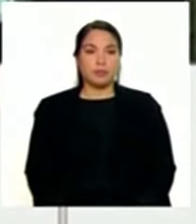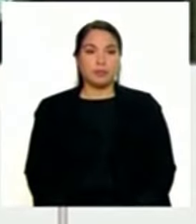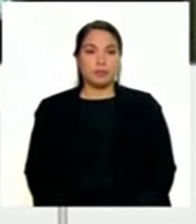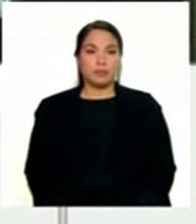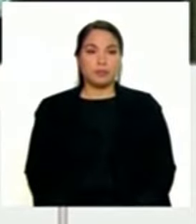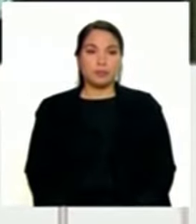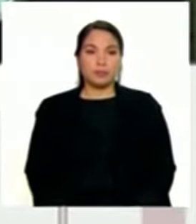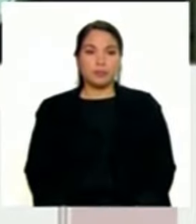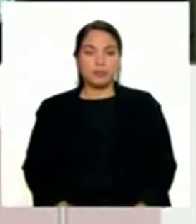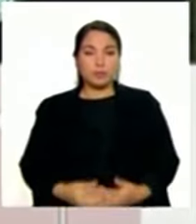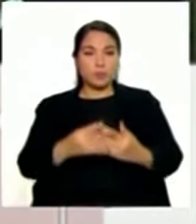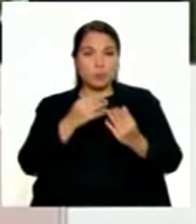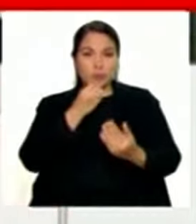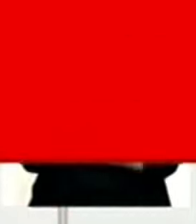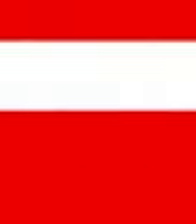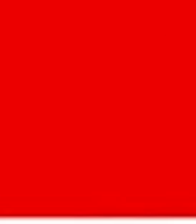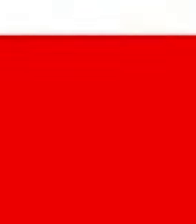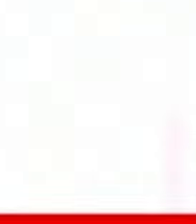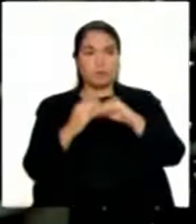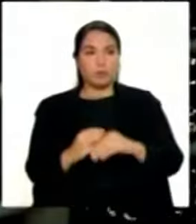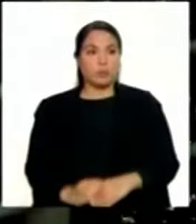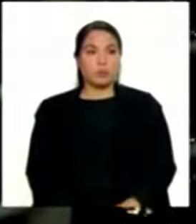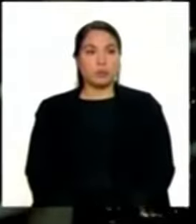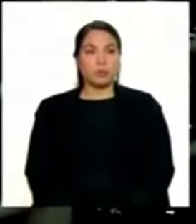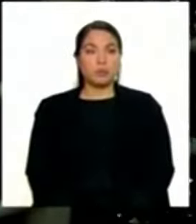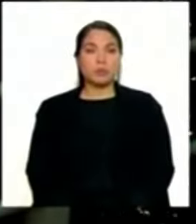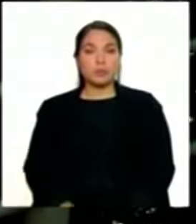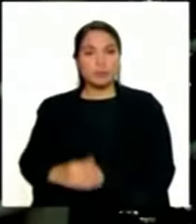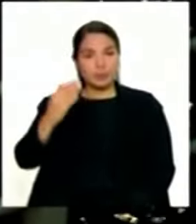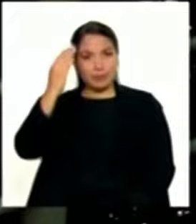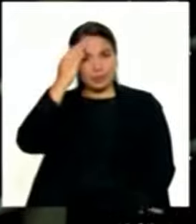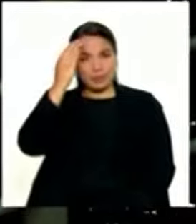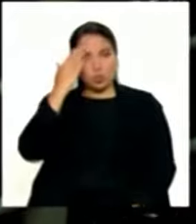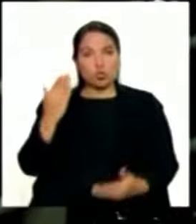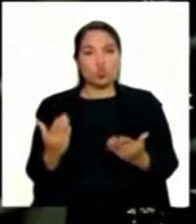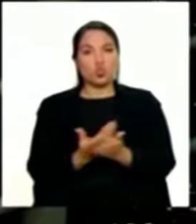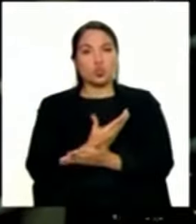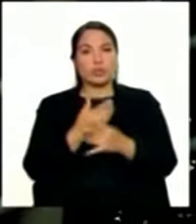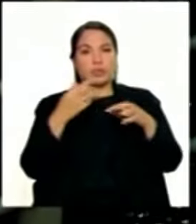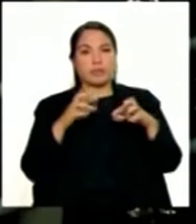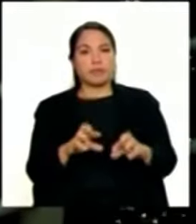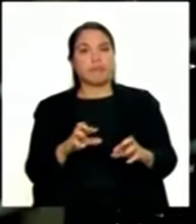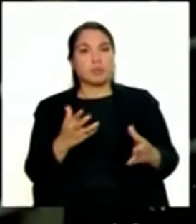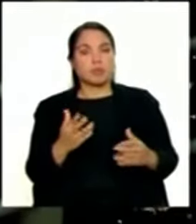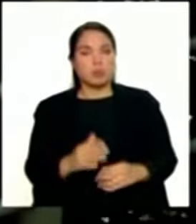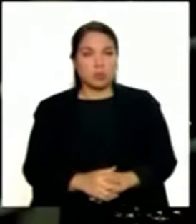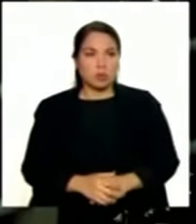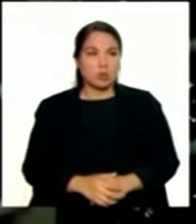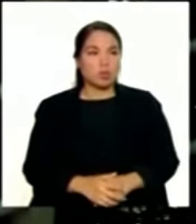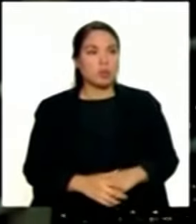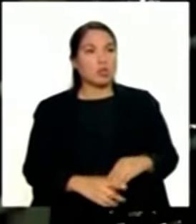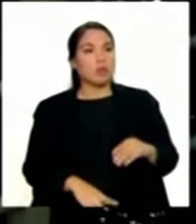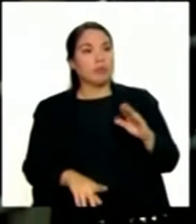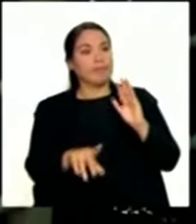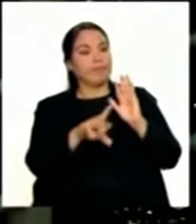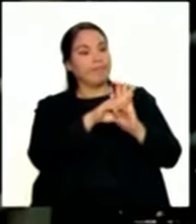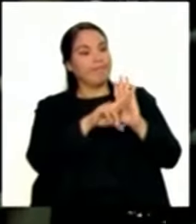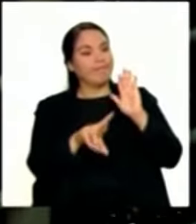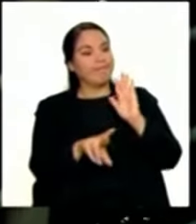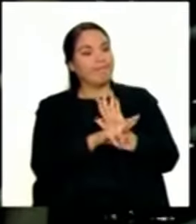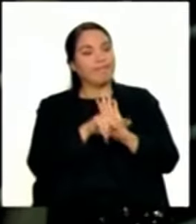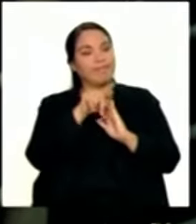¿Cómo están, compañeros? Muy buenas noches. Así es, bueno, ya sabemos sobre esta nueva disposición de, a partir de esta ordenanza municipal, las motos lineales